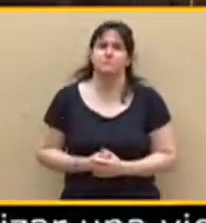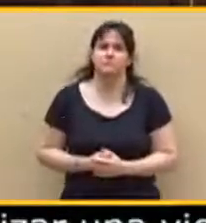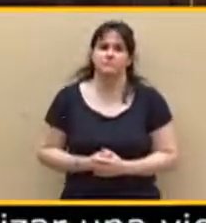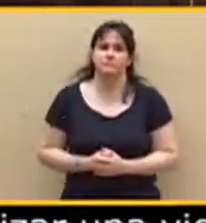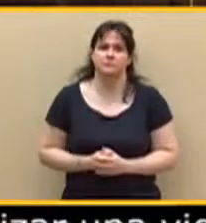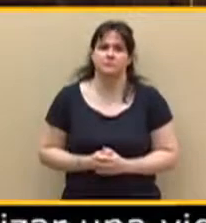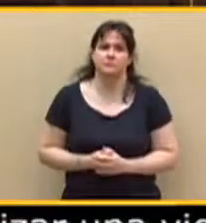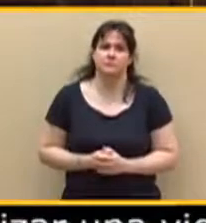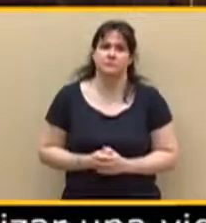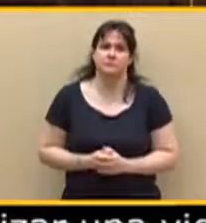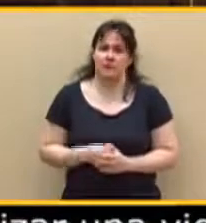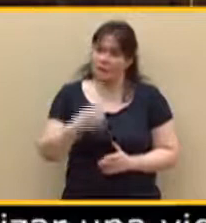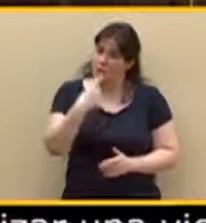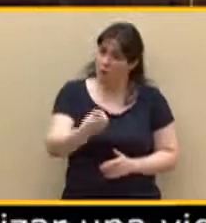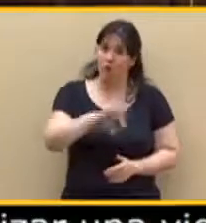Lo dijo la señora